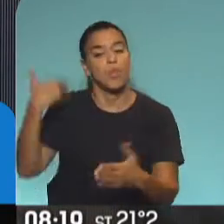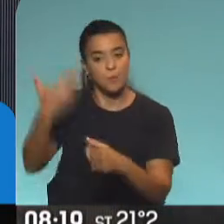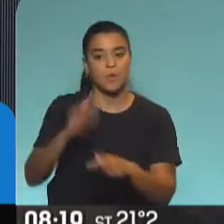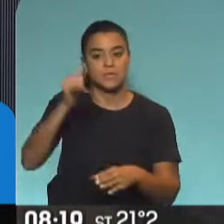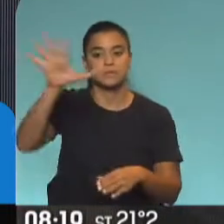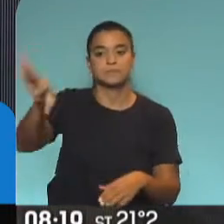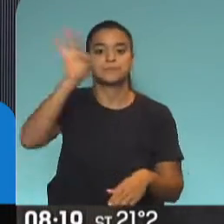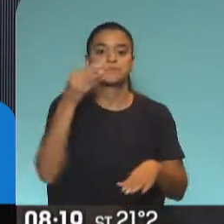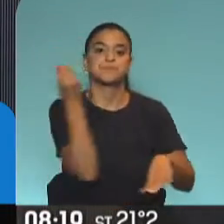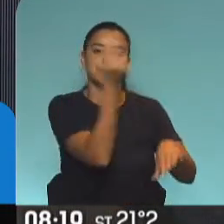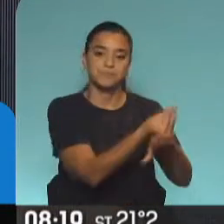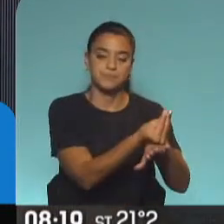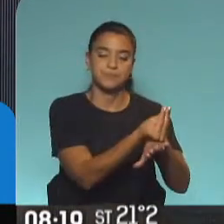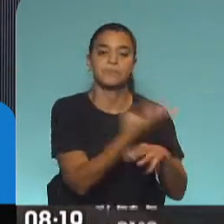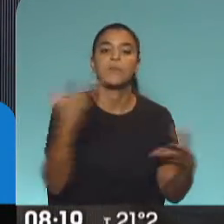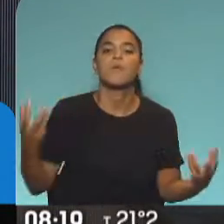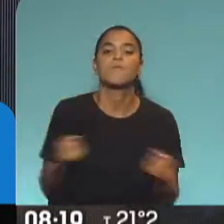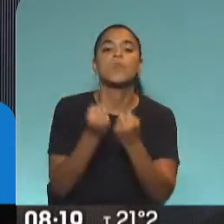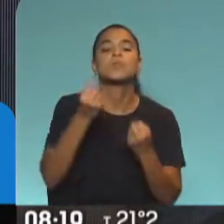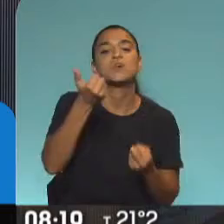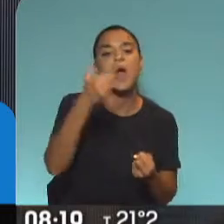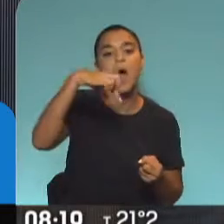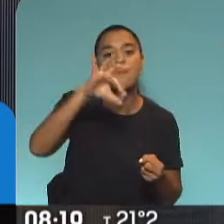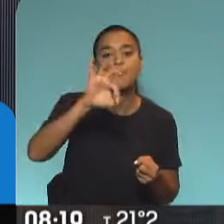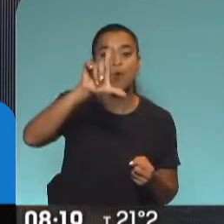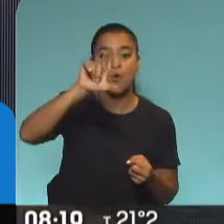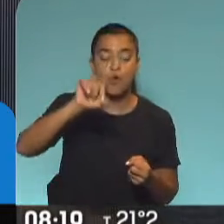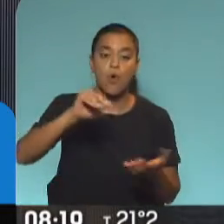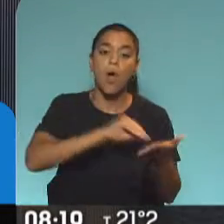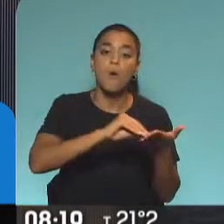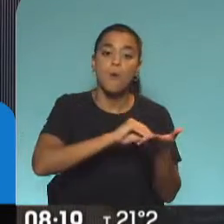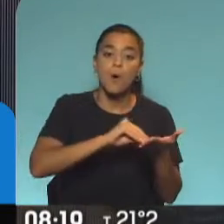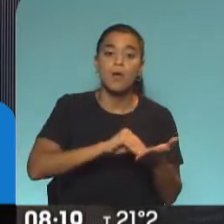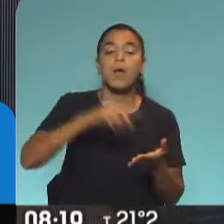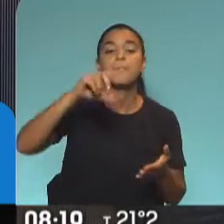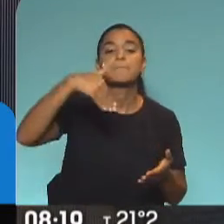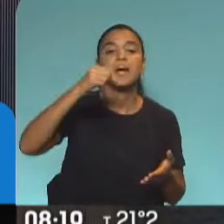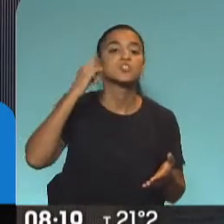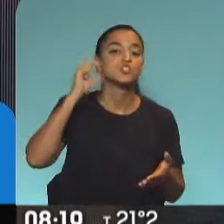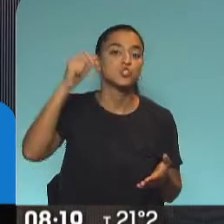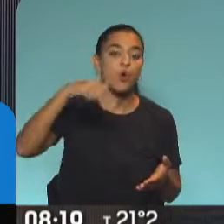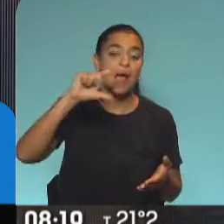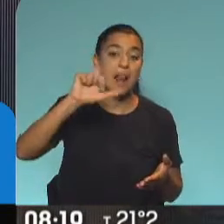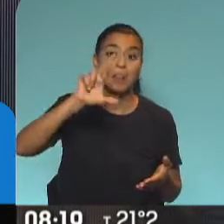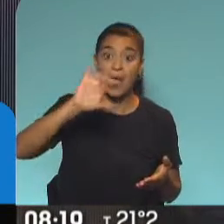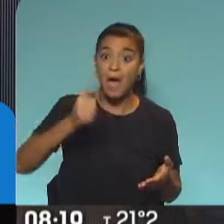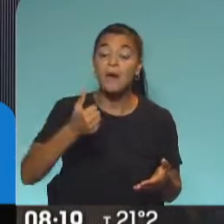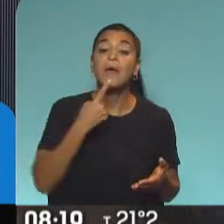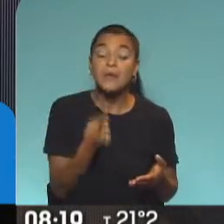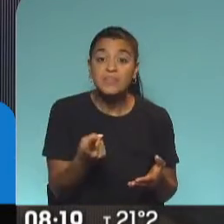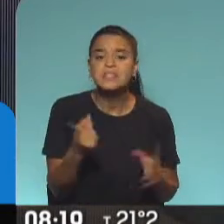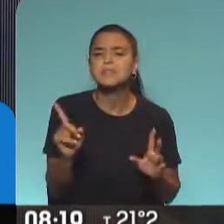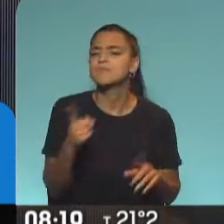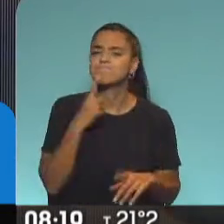la designación. La Fundación Apolo, encabezada por el abogado José Mayón Calda, objetó que no había tenido